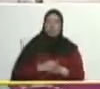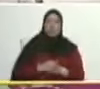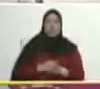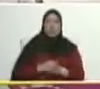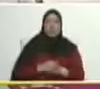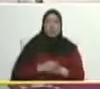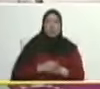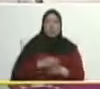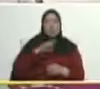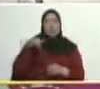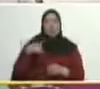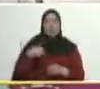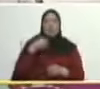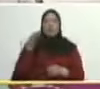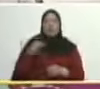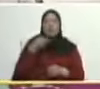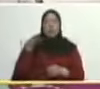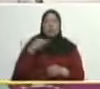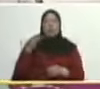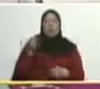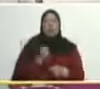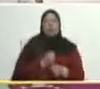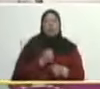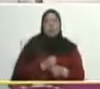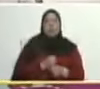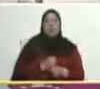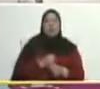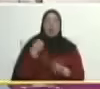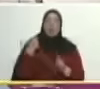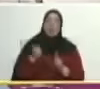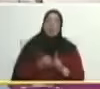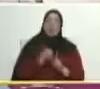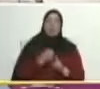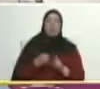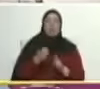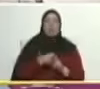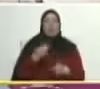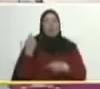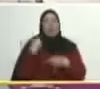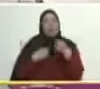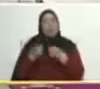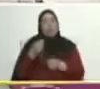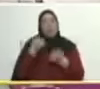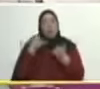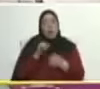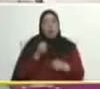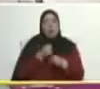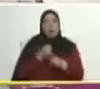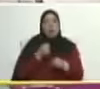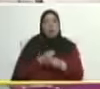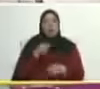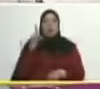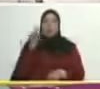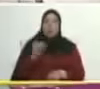Nosotros supimos siempre qué pretendían ellos ante cada negociación, Díaz-Canel.